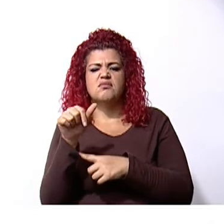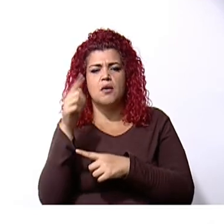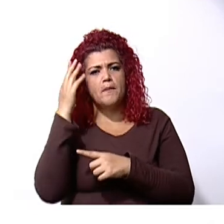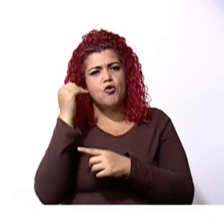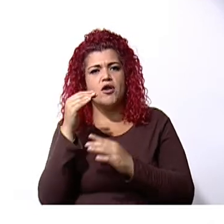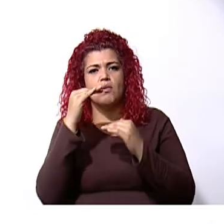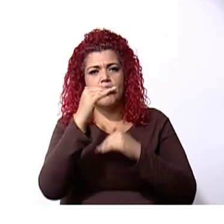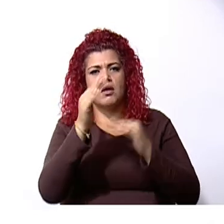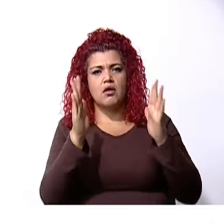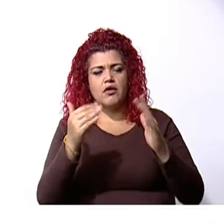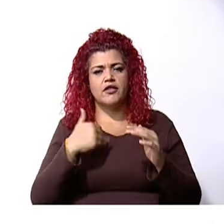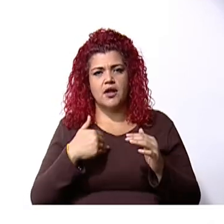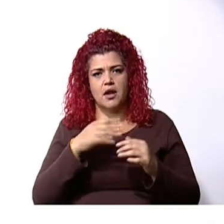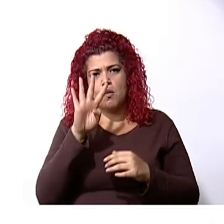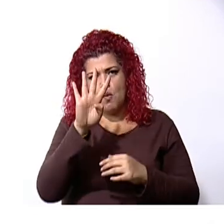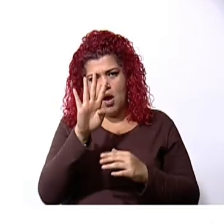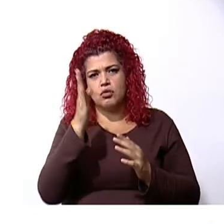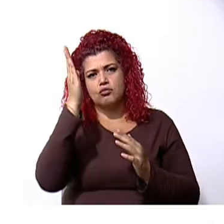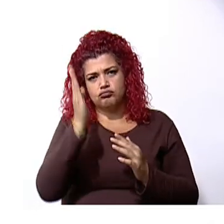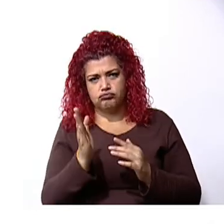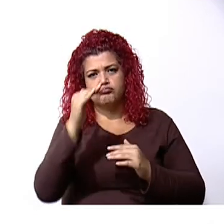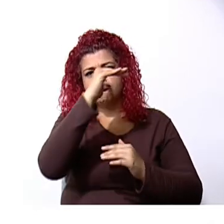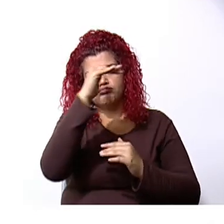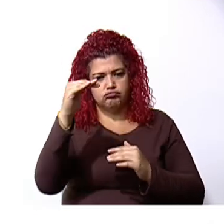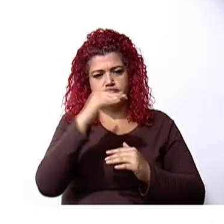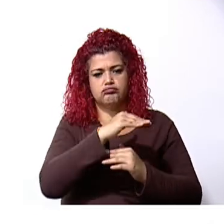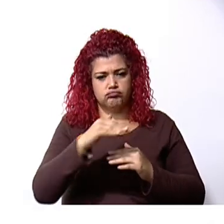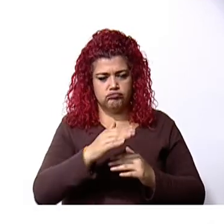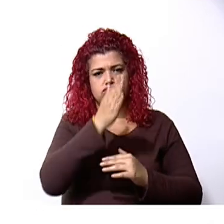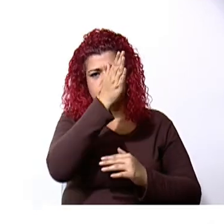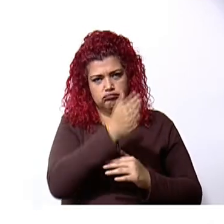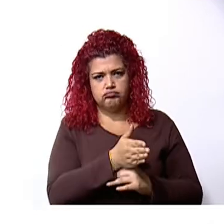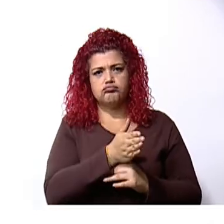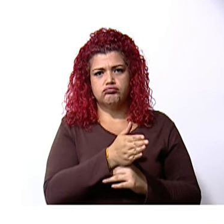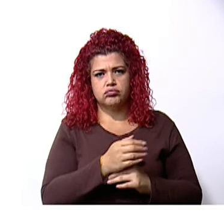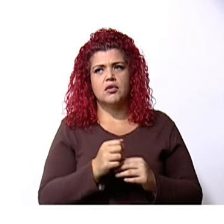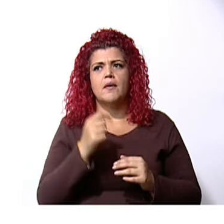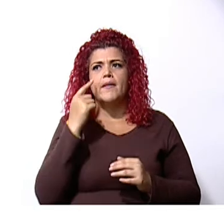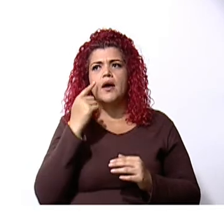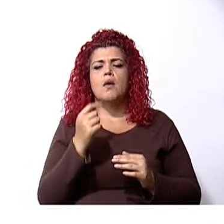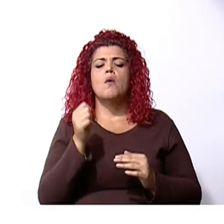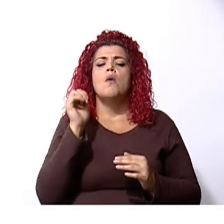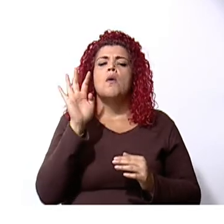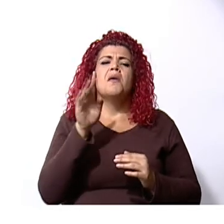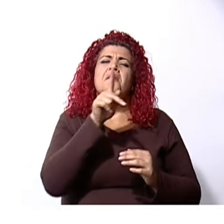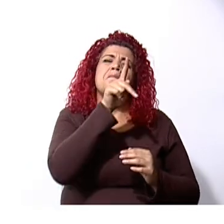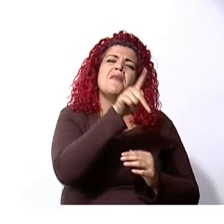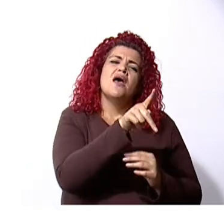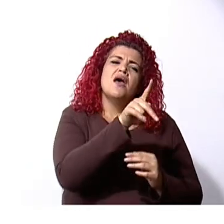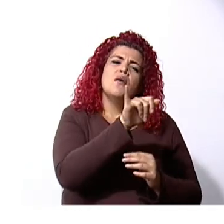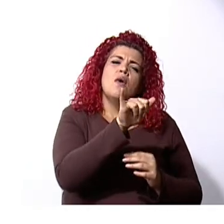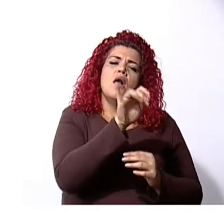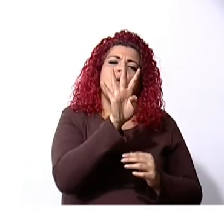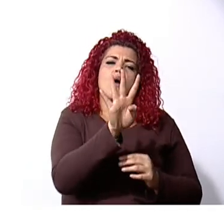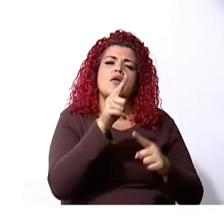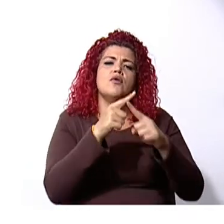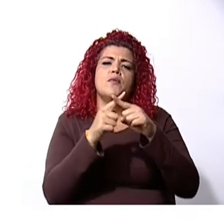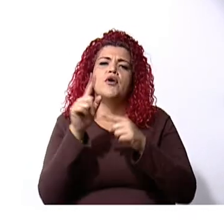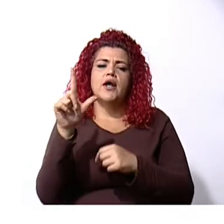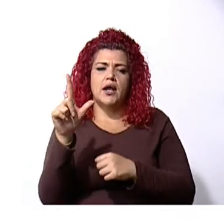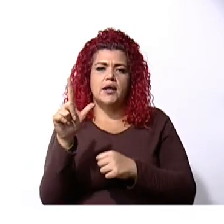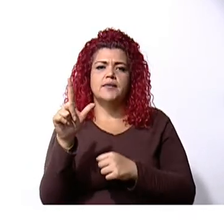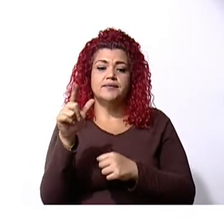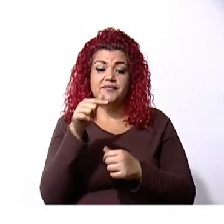cuadrado tiene, ¿cuántos lados? 4. OP, ¿verdad? OP, ¿verdad? Perímetro es igual a 4 por L. En